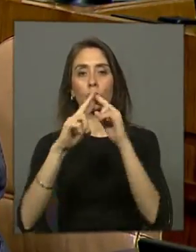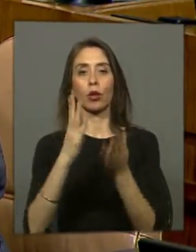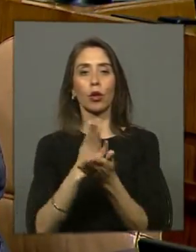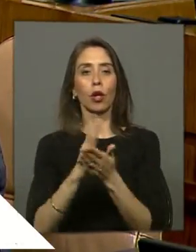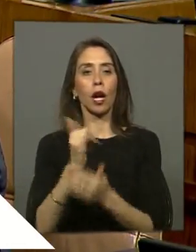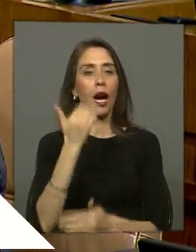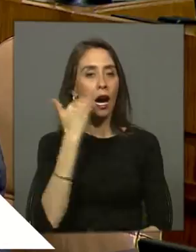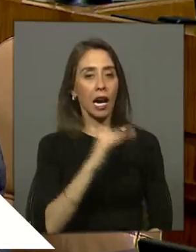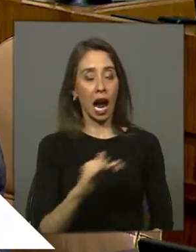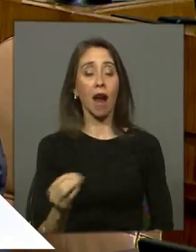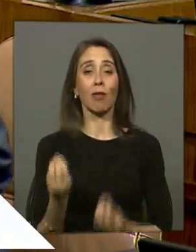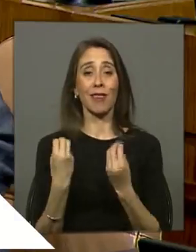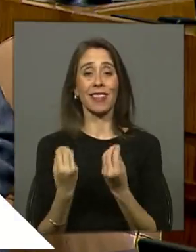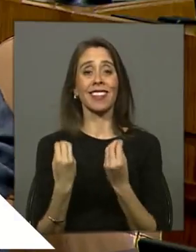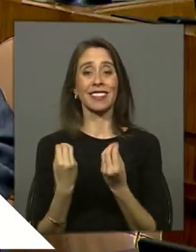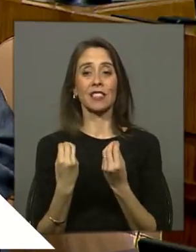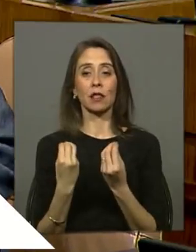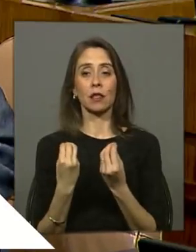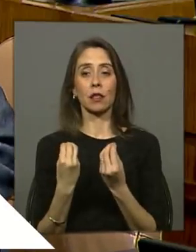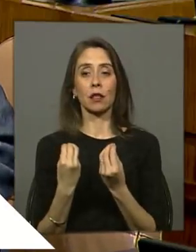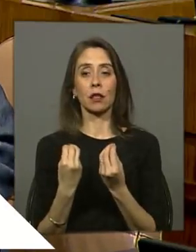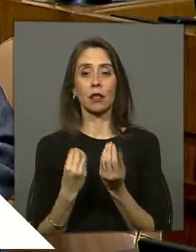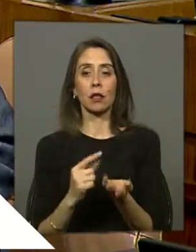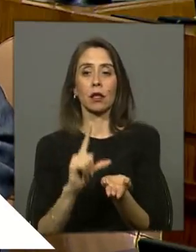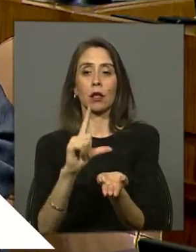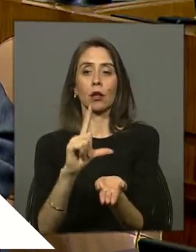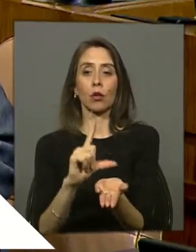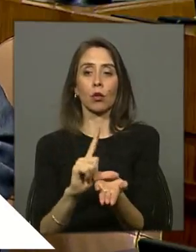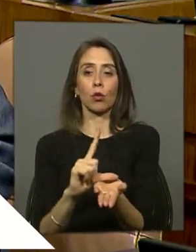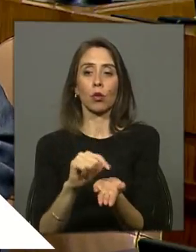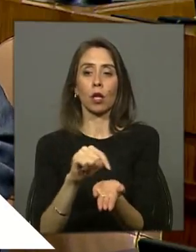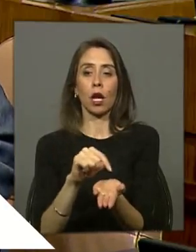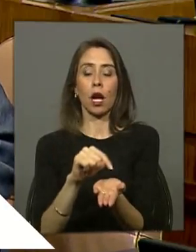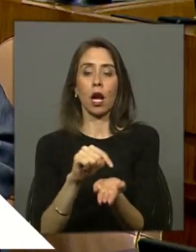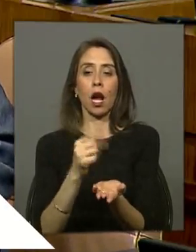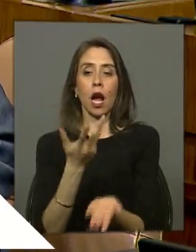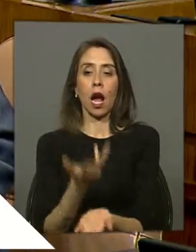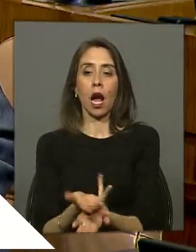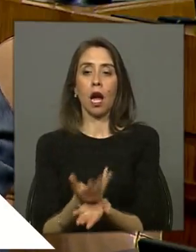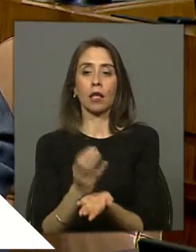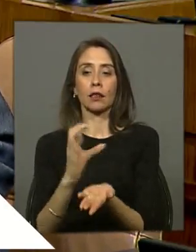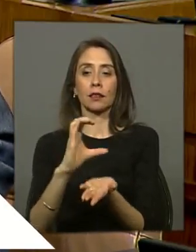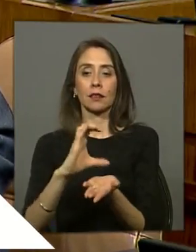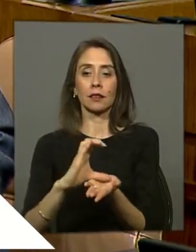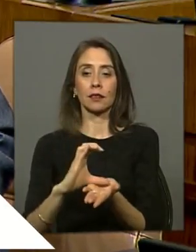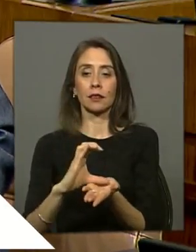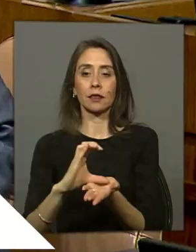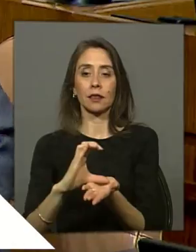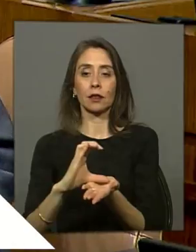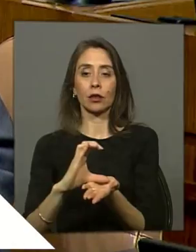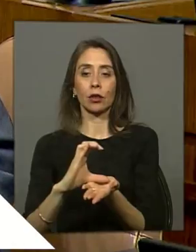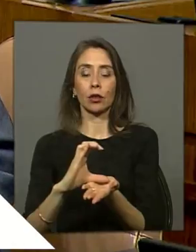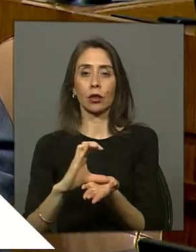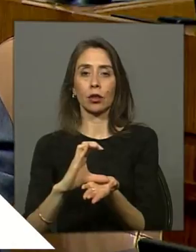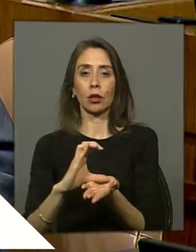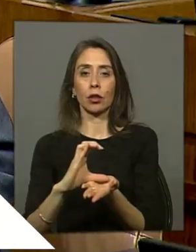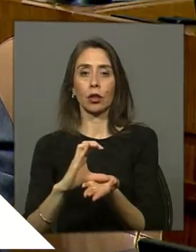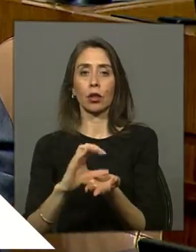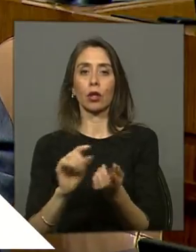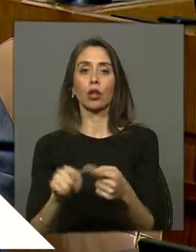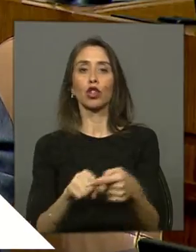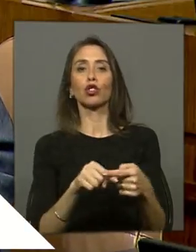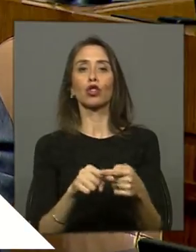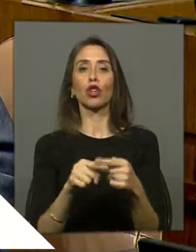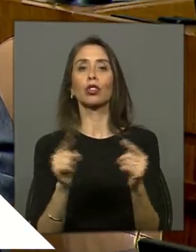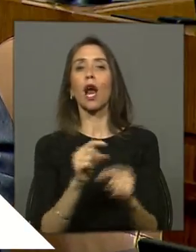son muy bienvenidos pero lamentablemente lugares donde existen ya centros de por ejemplo centros sociales u